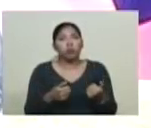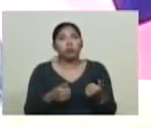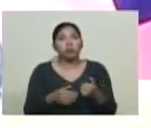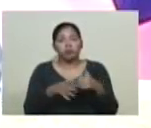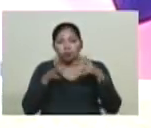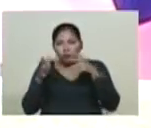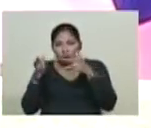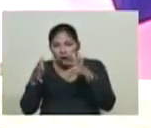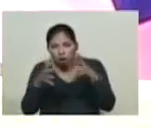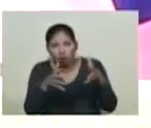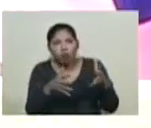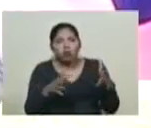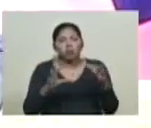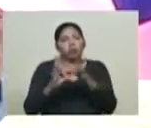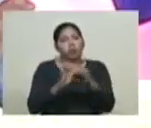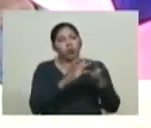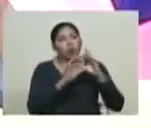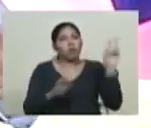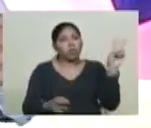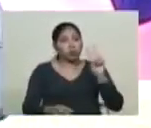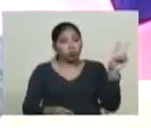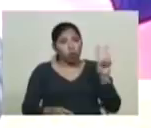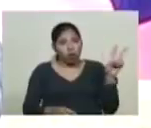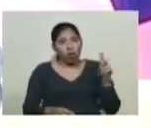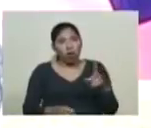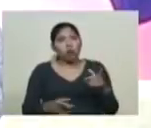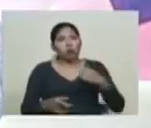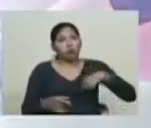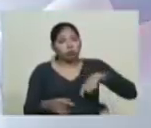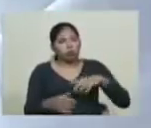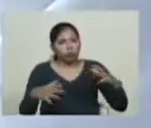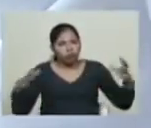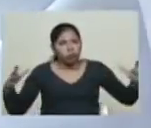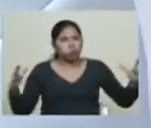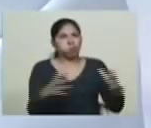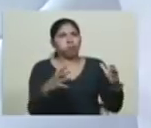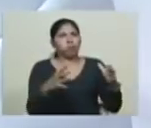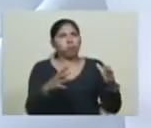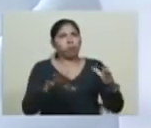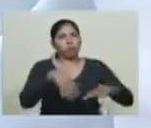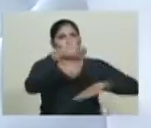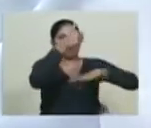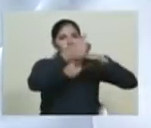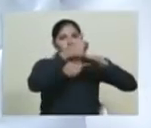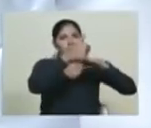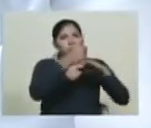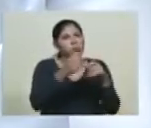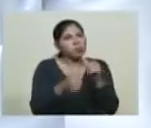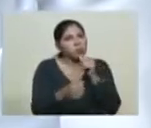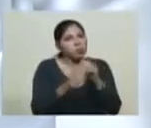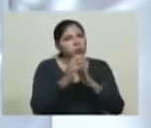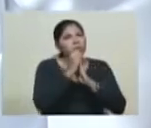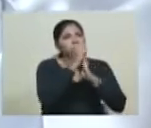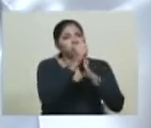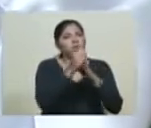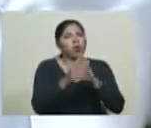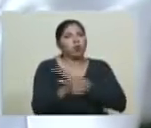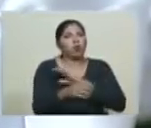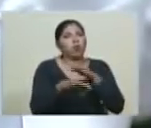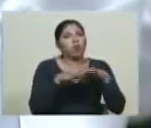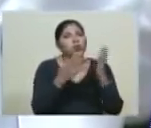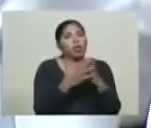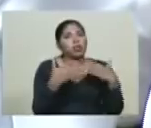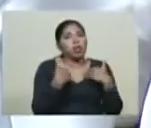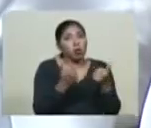epidemiología y de inmunizaciones de Venezuela, hemos conformado un equipo liderado por la propia OPS en buena parte